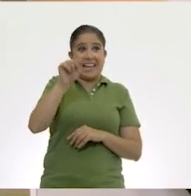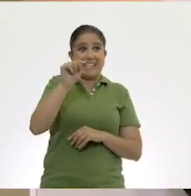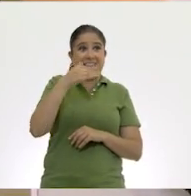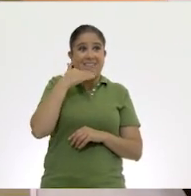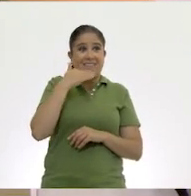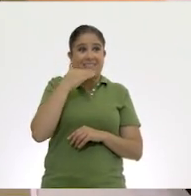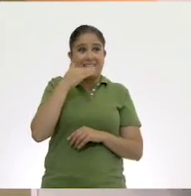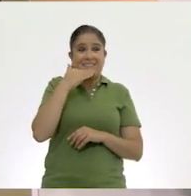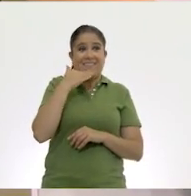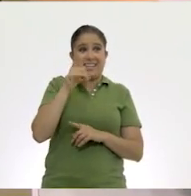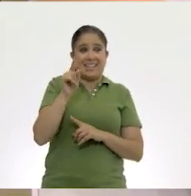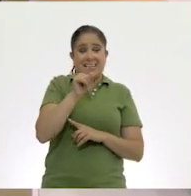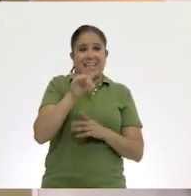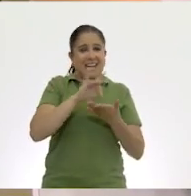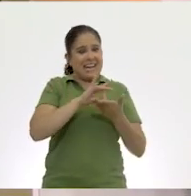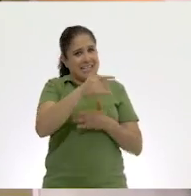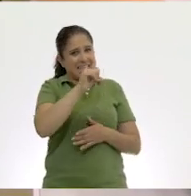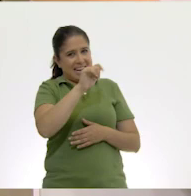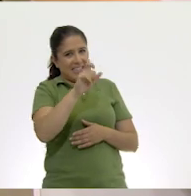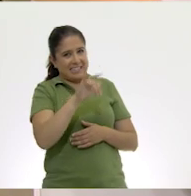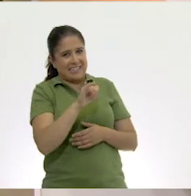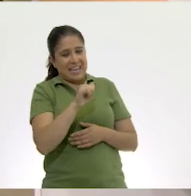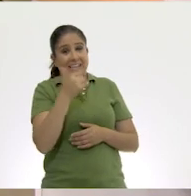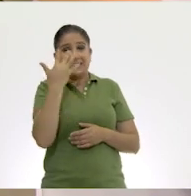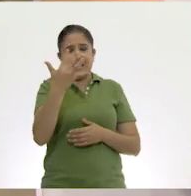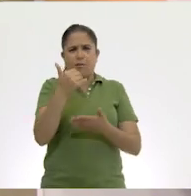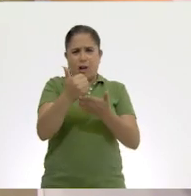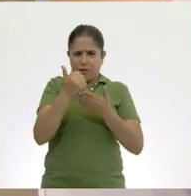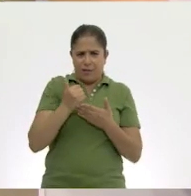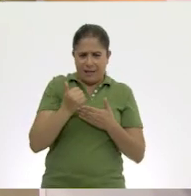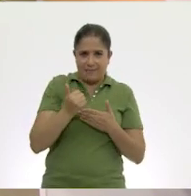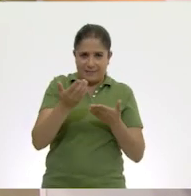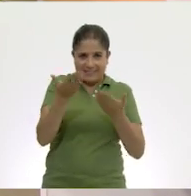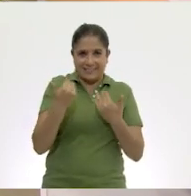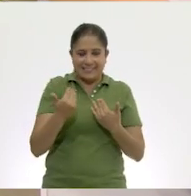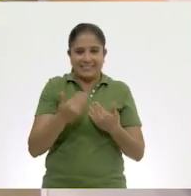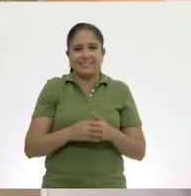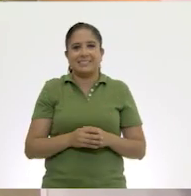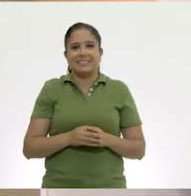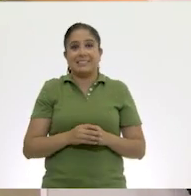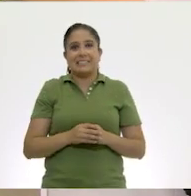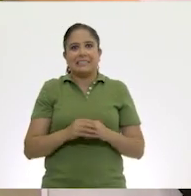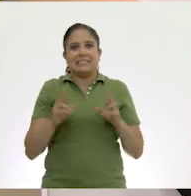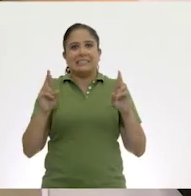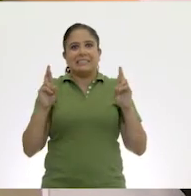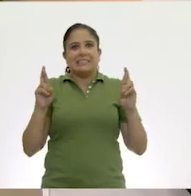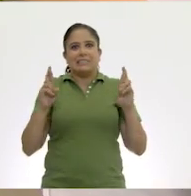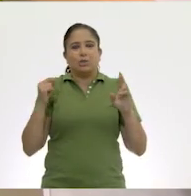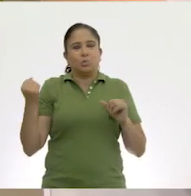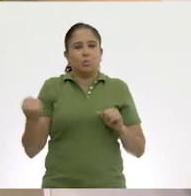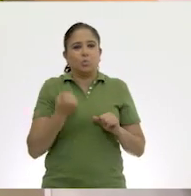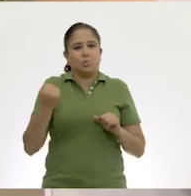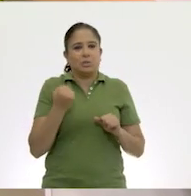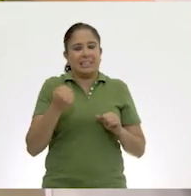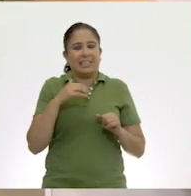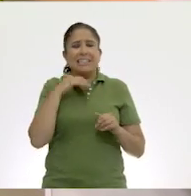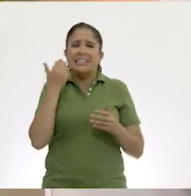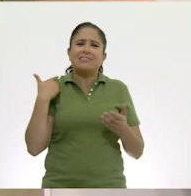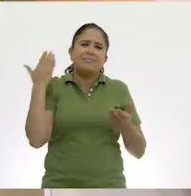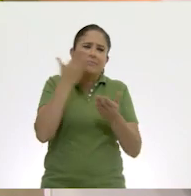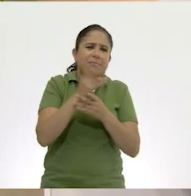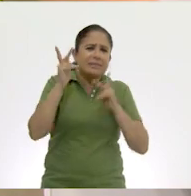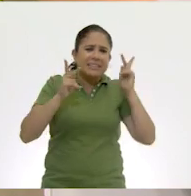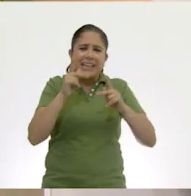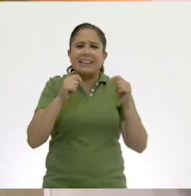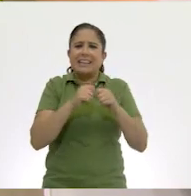es la izquierda gracias a alexis empezamos 5 ayúdenme a descender suerte chicos en casa quiero llegar a ver a